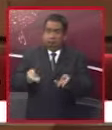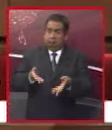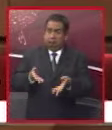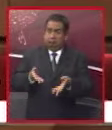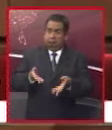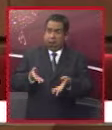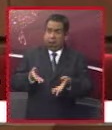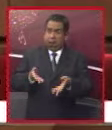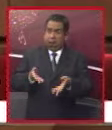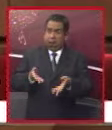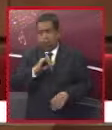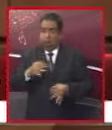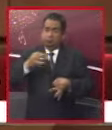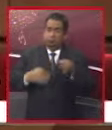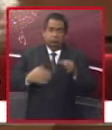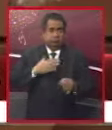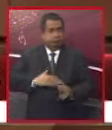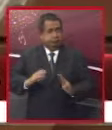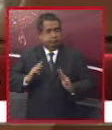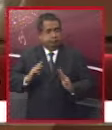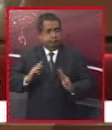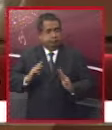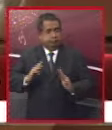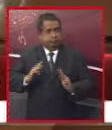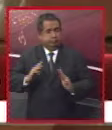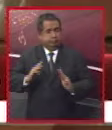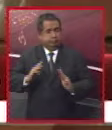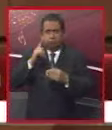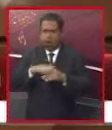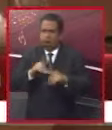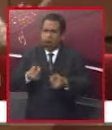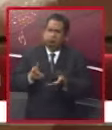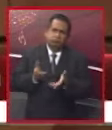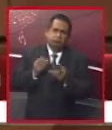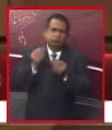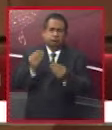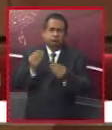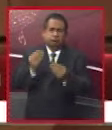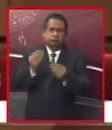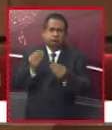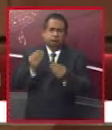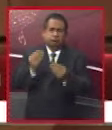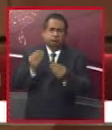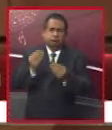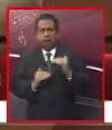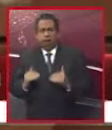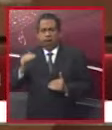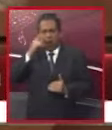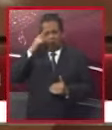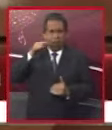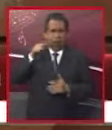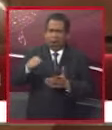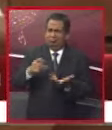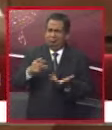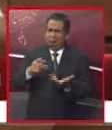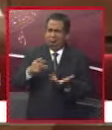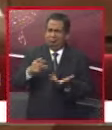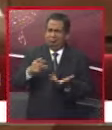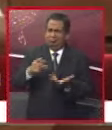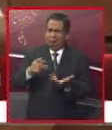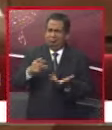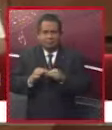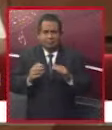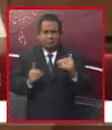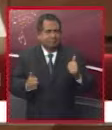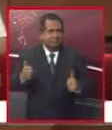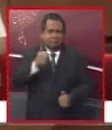se propone modificar el Código de Justicia Militar para dar supremacía al régimen militar